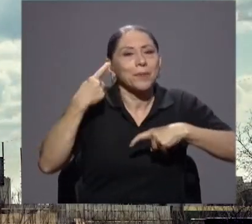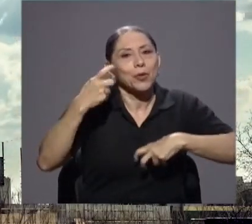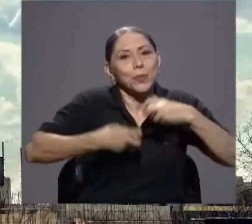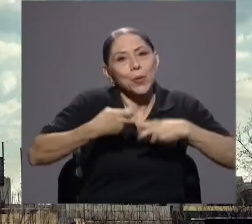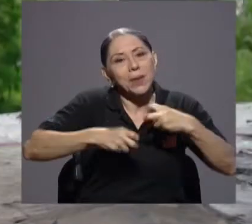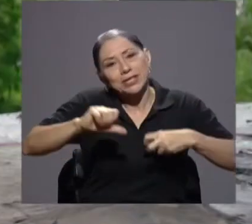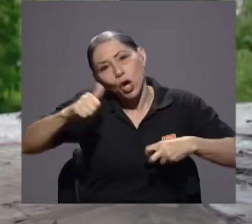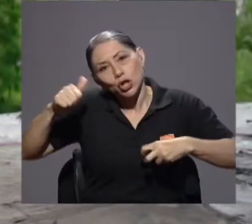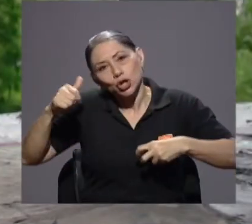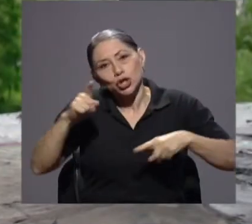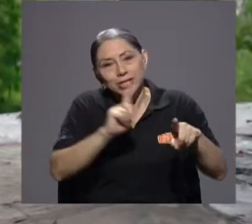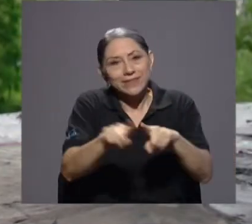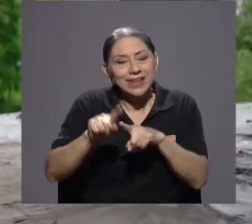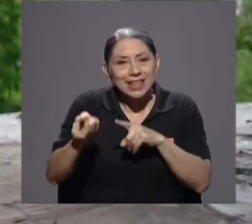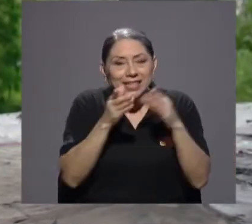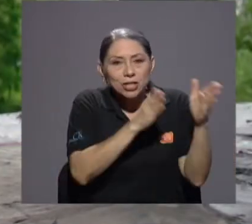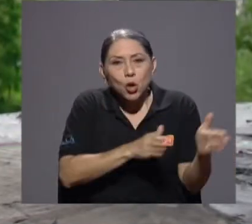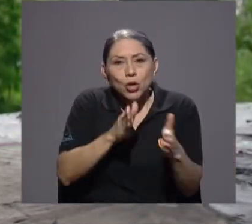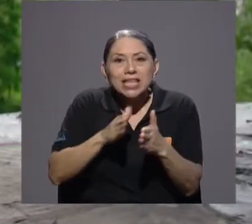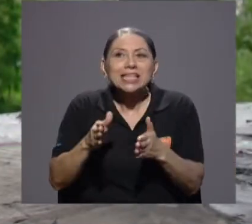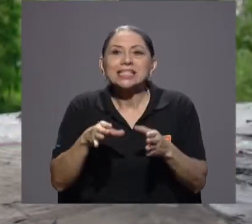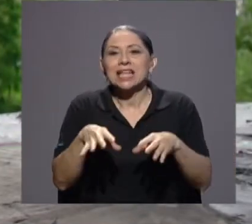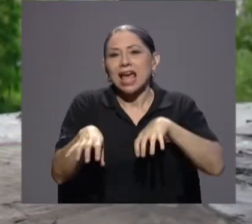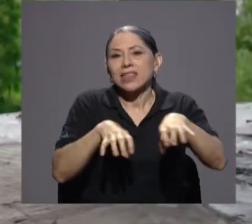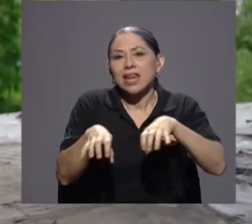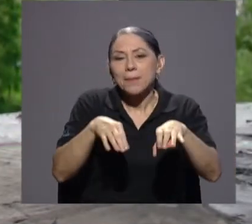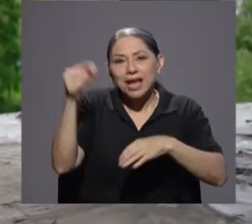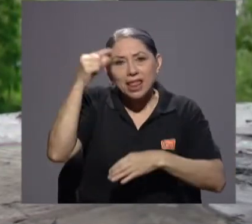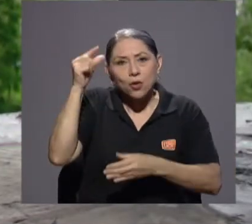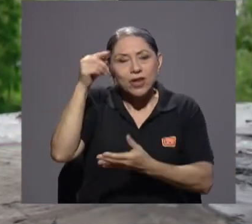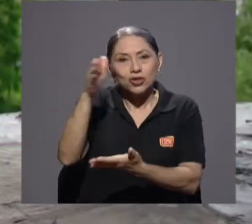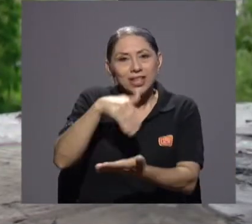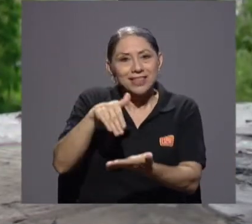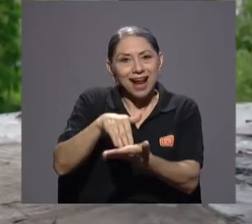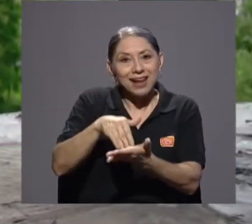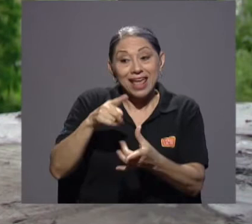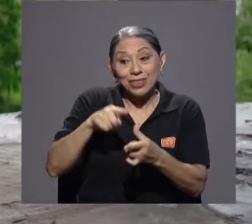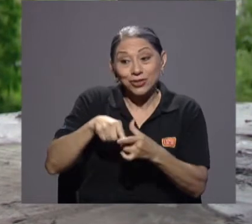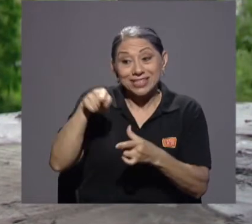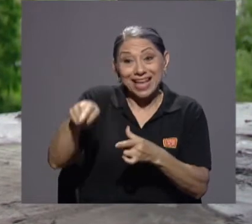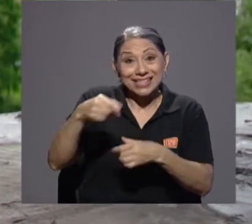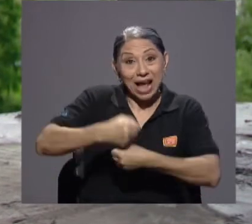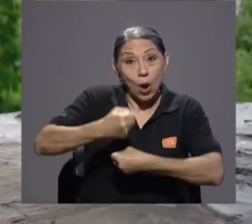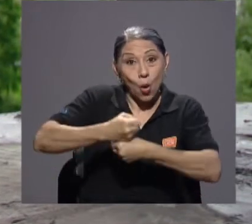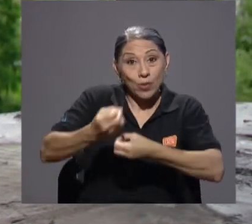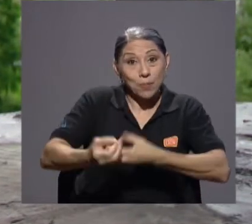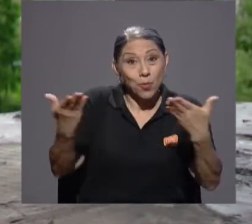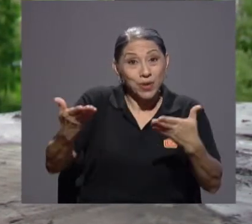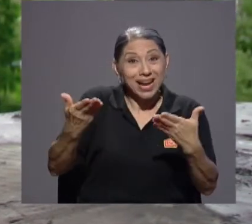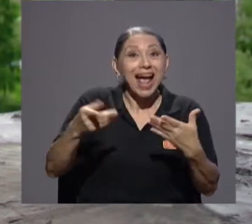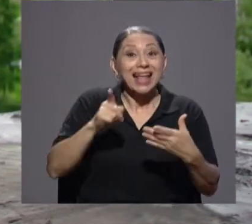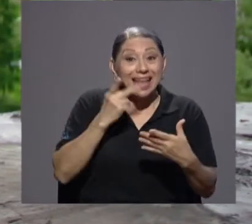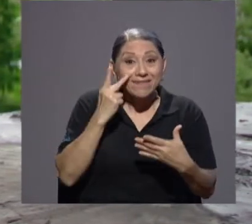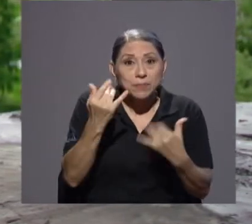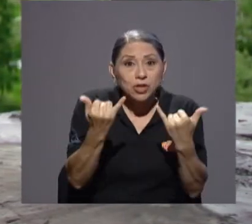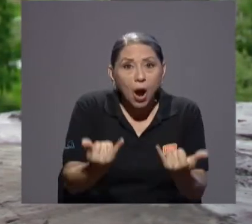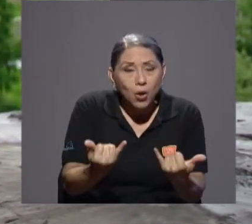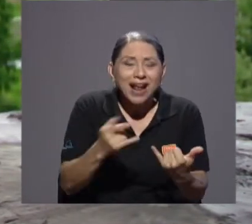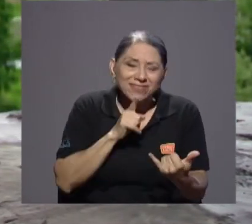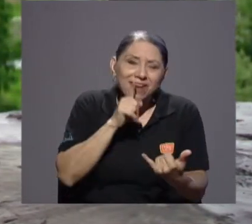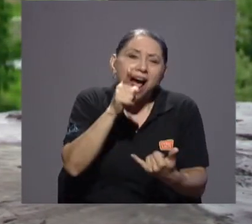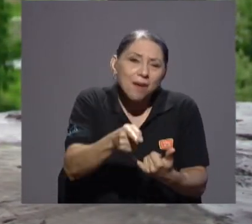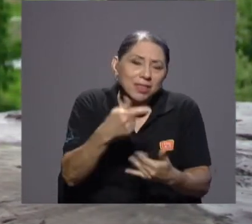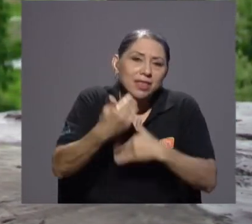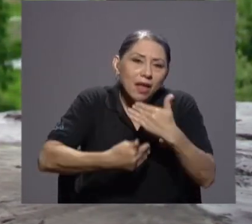y de dinámica del gobierno central en los últimos años, que no se había podido iniciar esa obra pública y que ahora efectivamente ha habido un